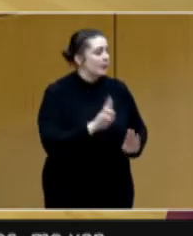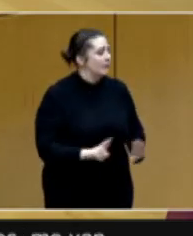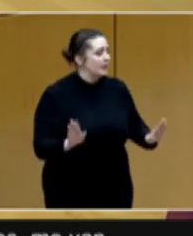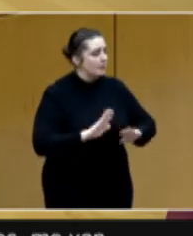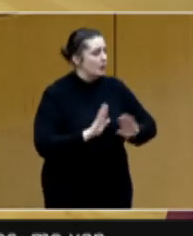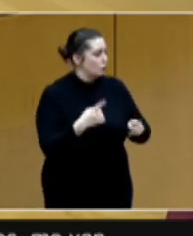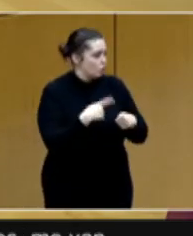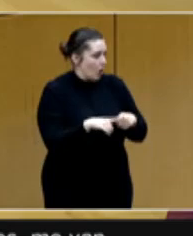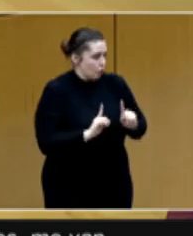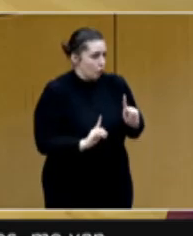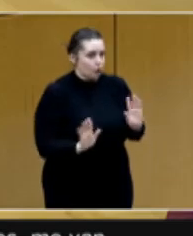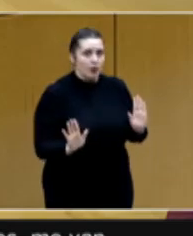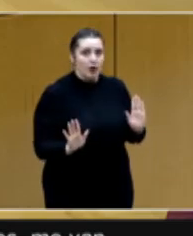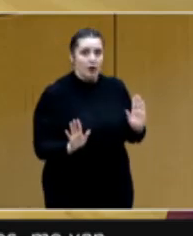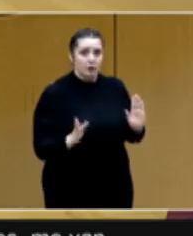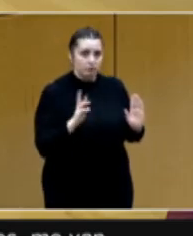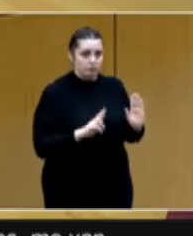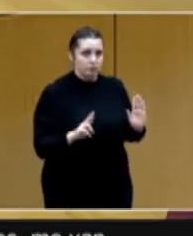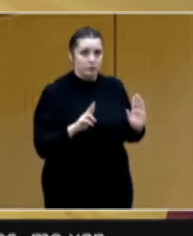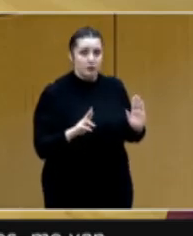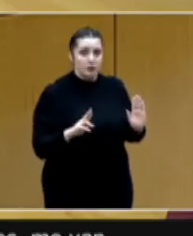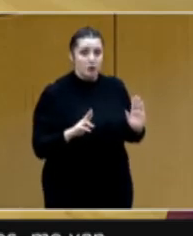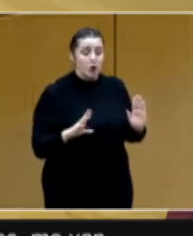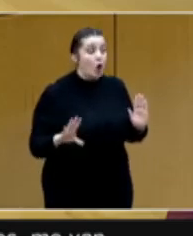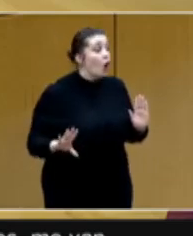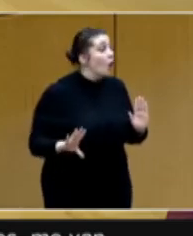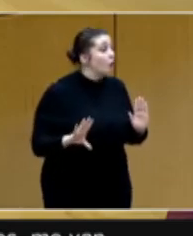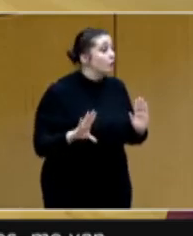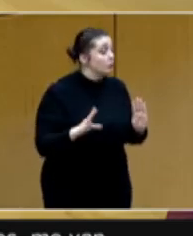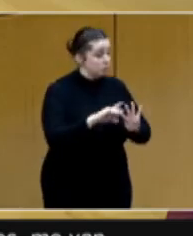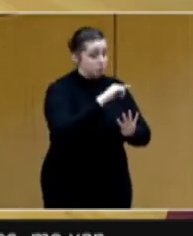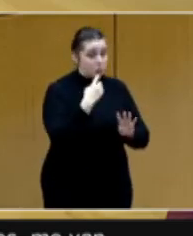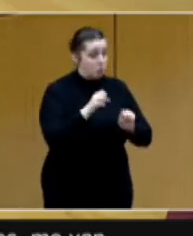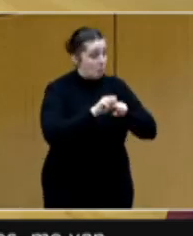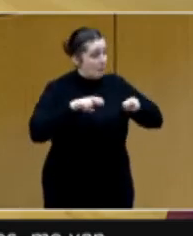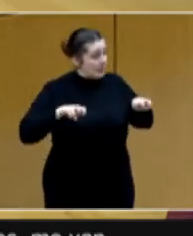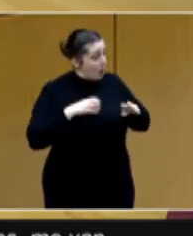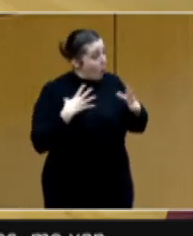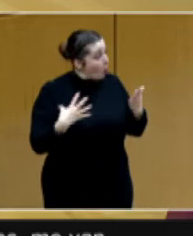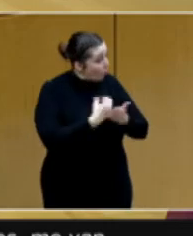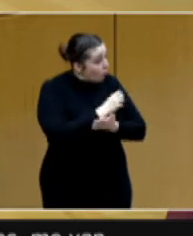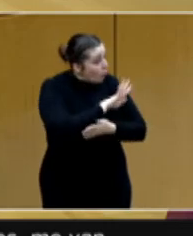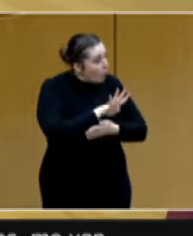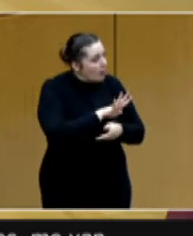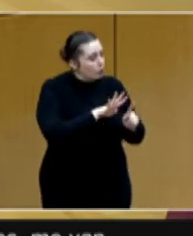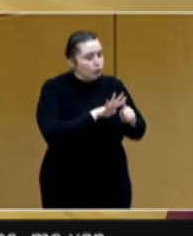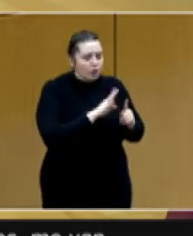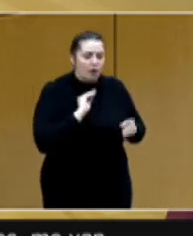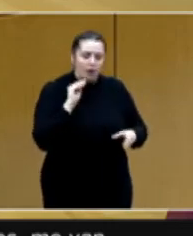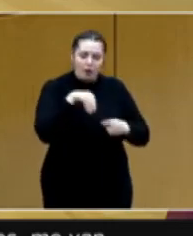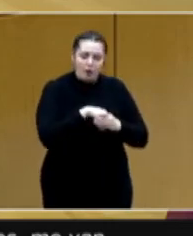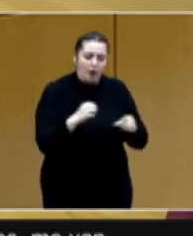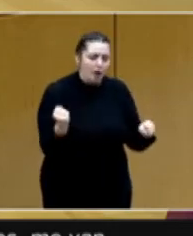una cuestión en que todos todos los cuatro que aquí intervienen están implicados